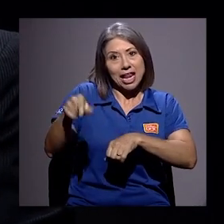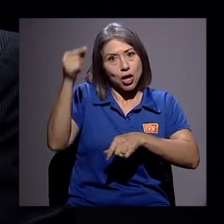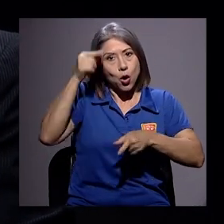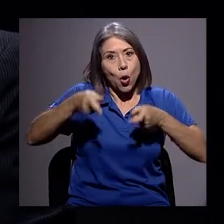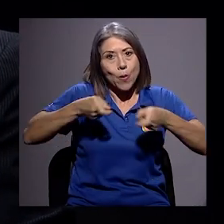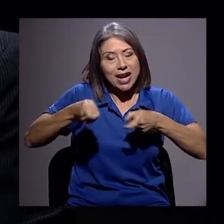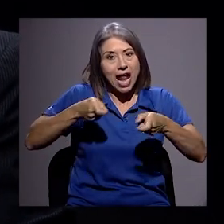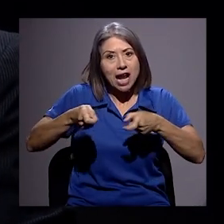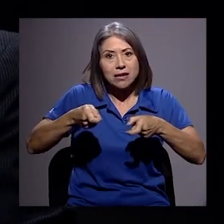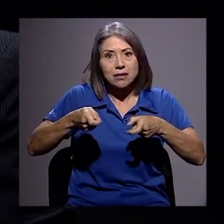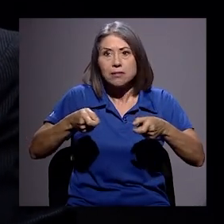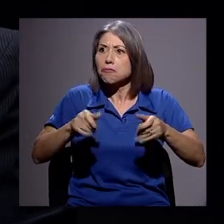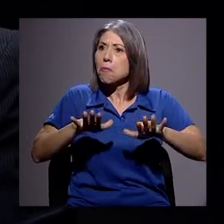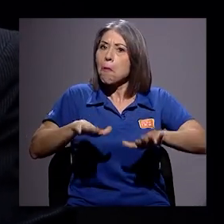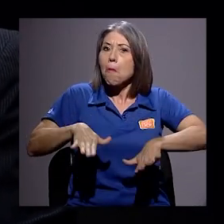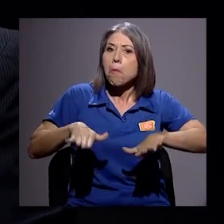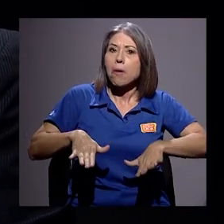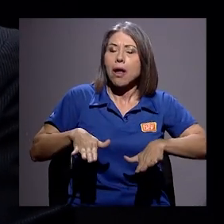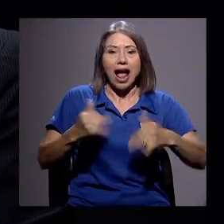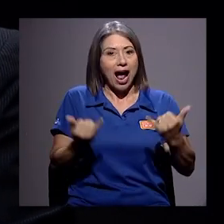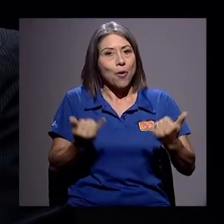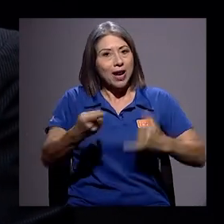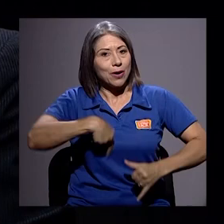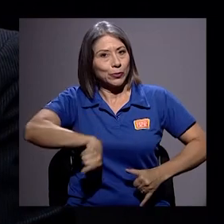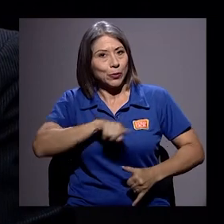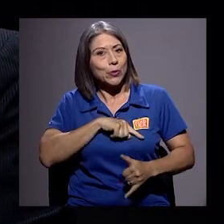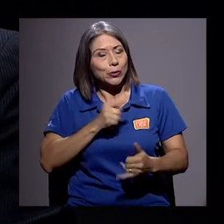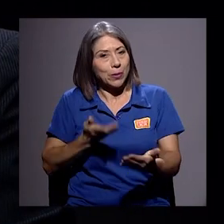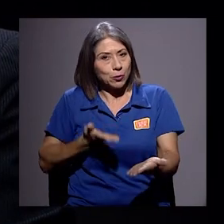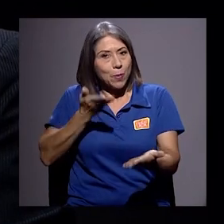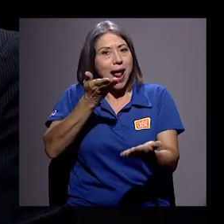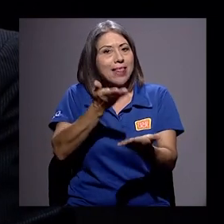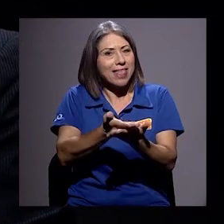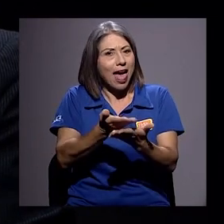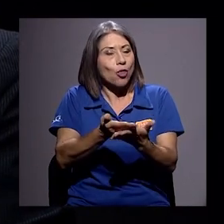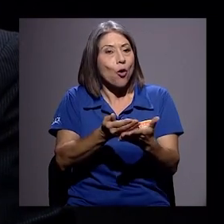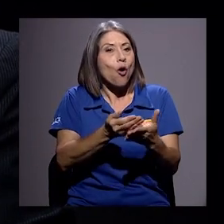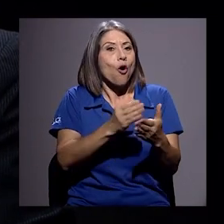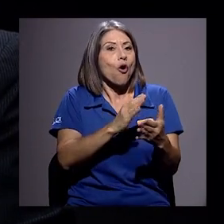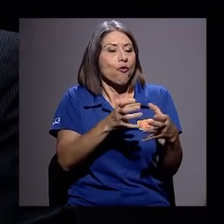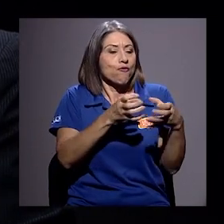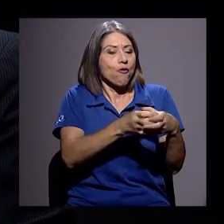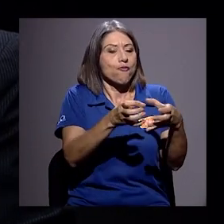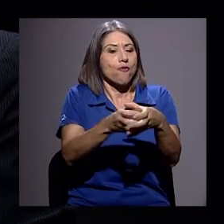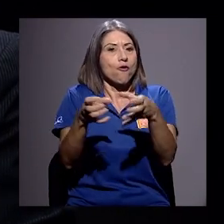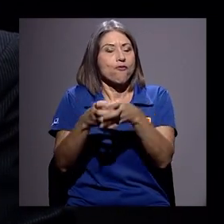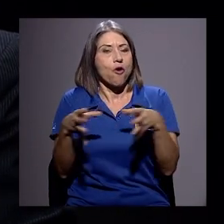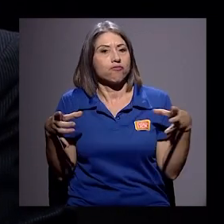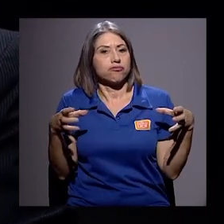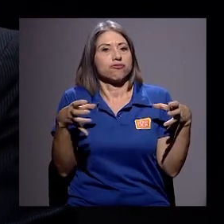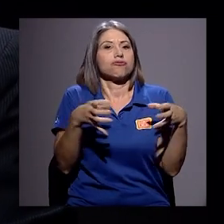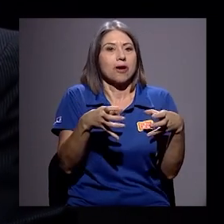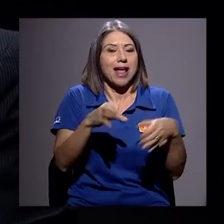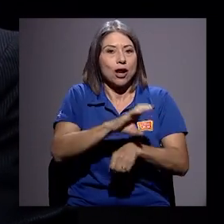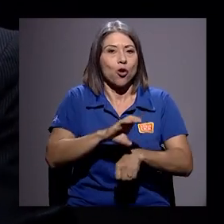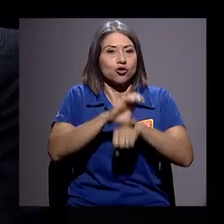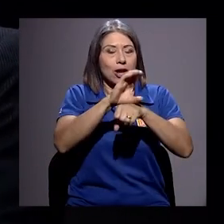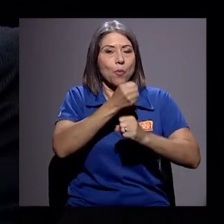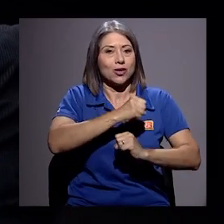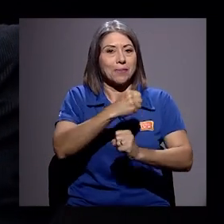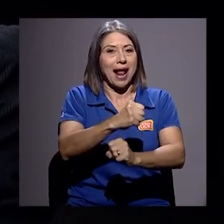gobernar a johnny con tanta holgura ahora nosotros hemos planteado una correlación de fuerzas distintas en el consejo municipal